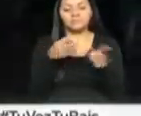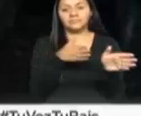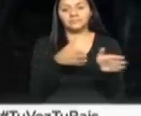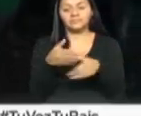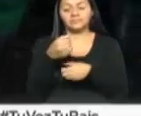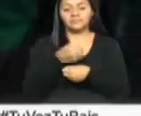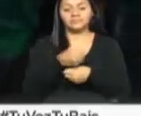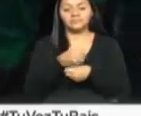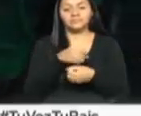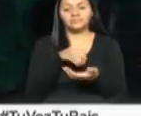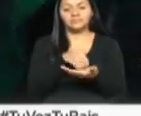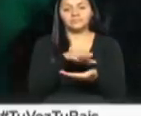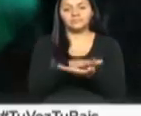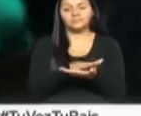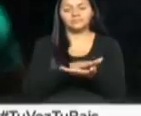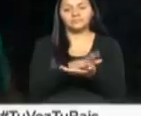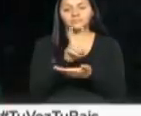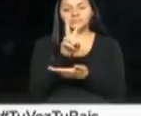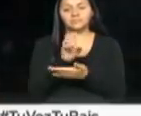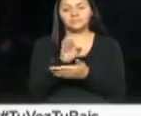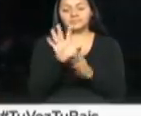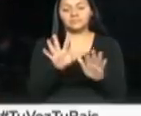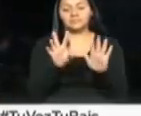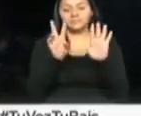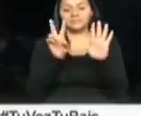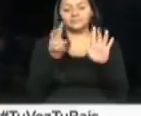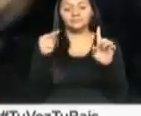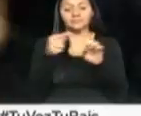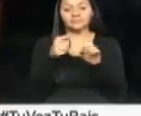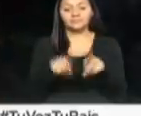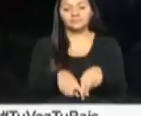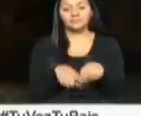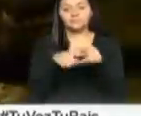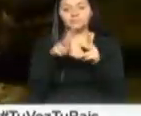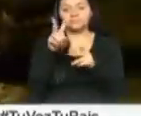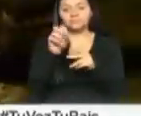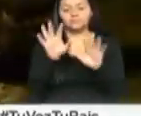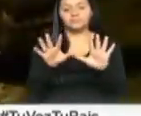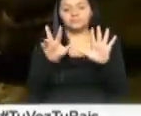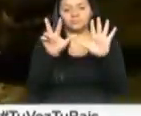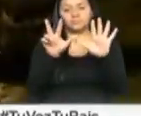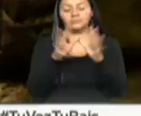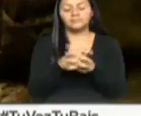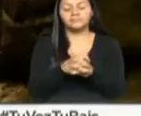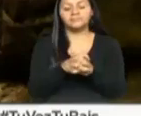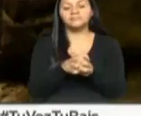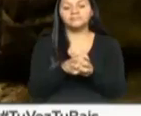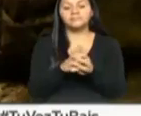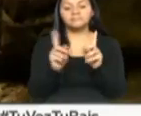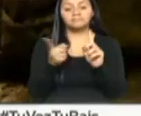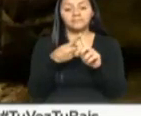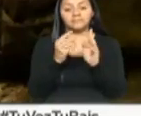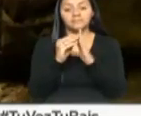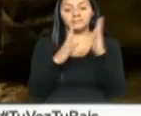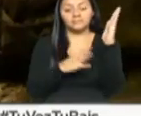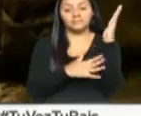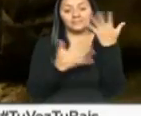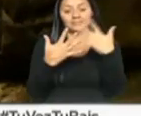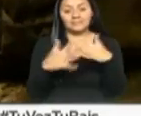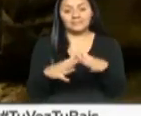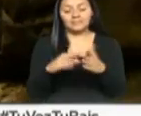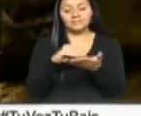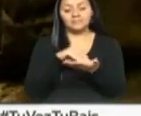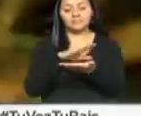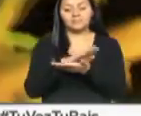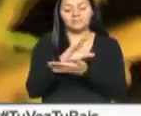e implementación durante el 2017 e inicios de 2018. El primer proyecto desarrollado por la